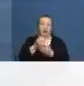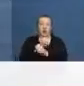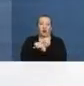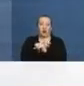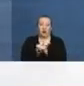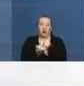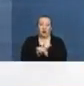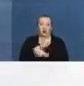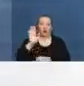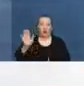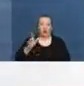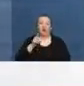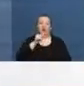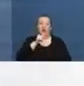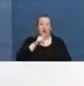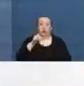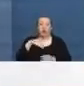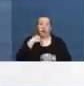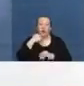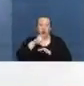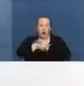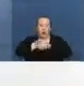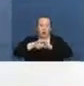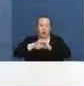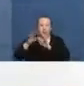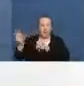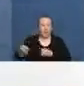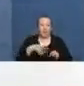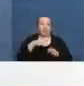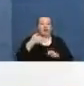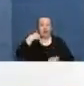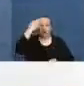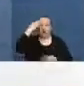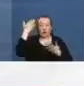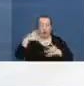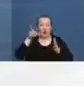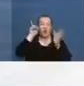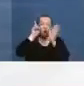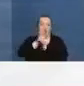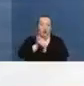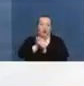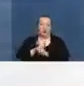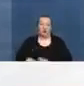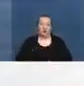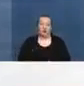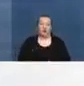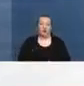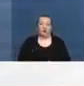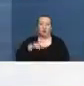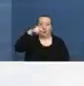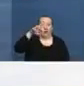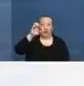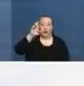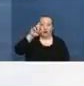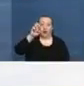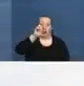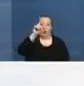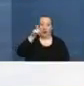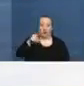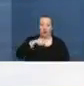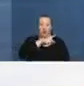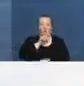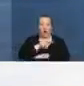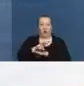los sacaron a nuestras espaldas supimos lo denunciamos revisen los lleva pérez reina un fiscal que